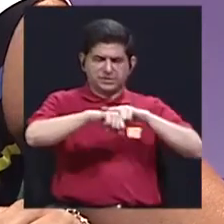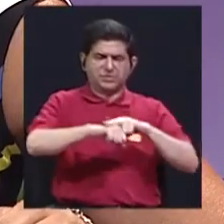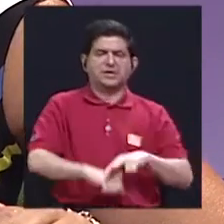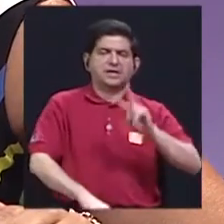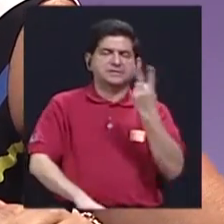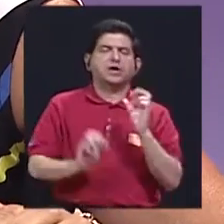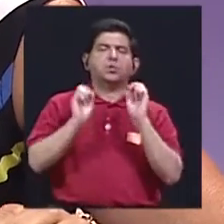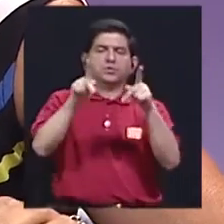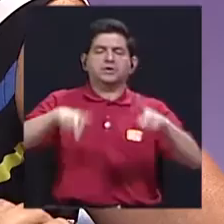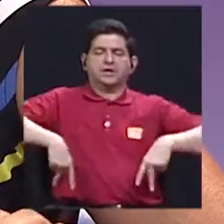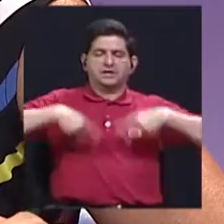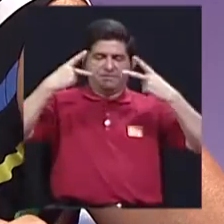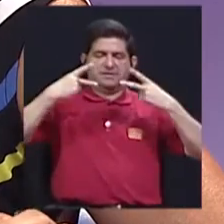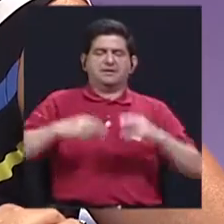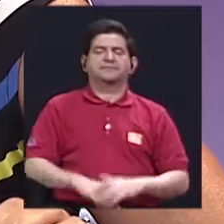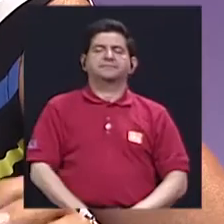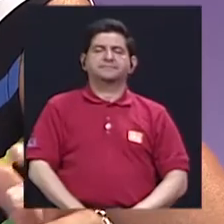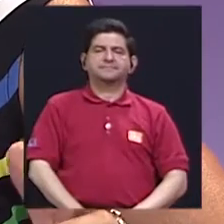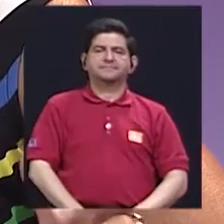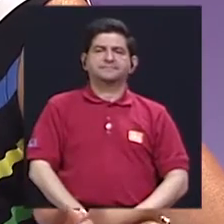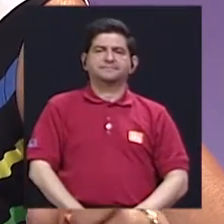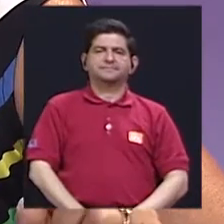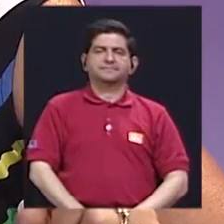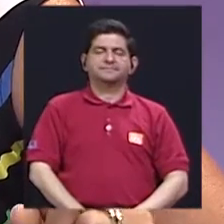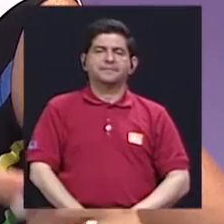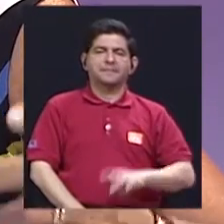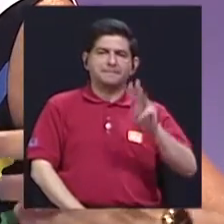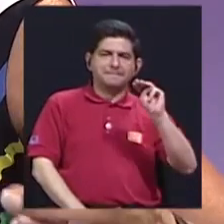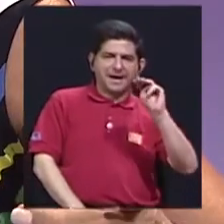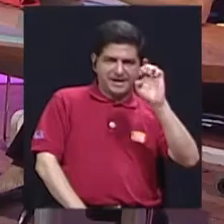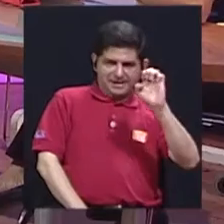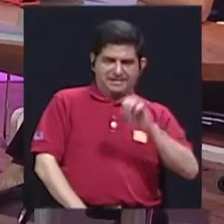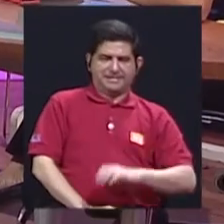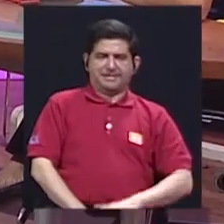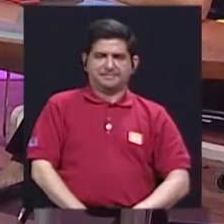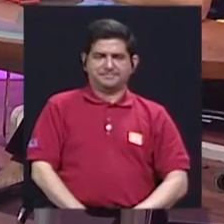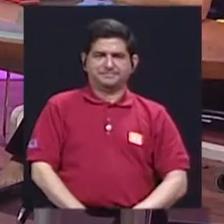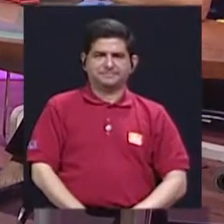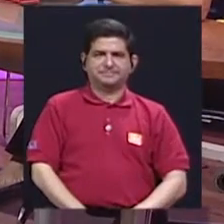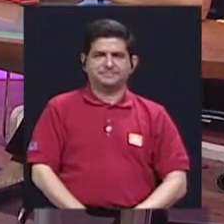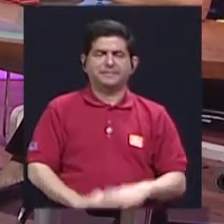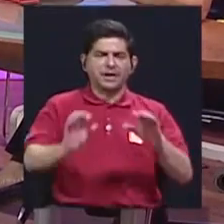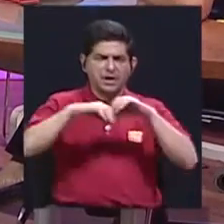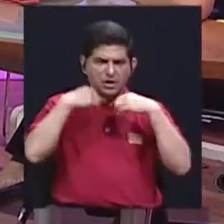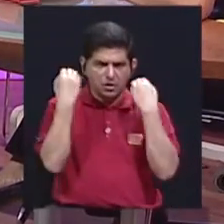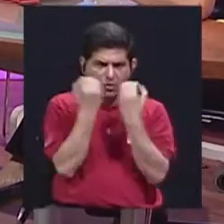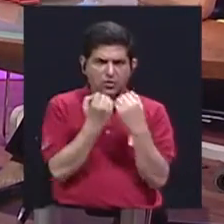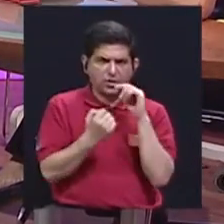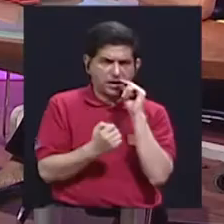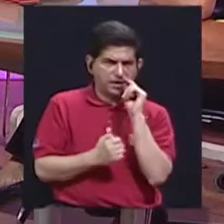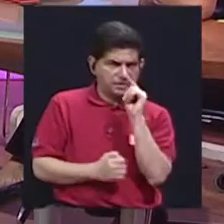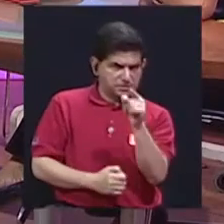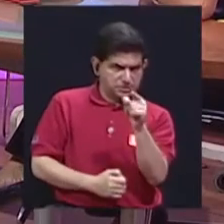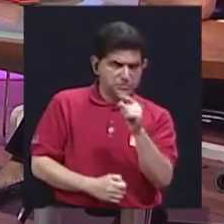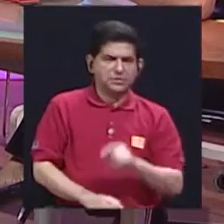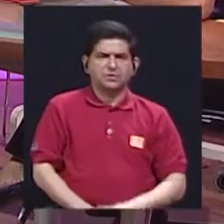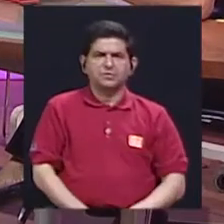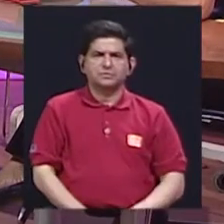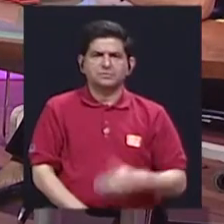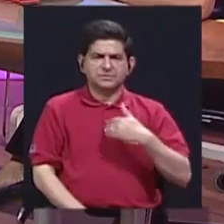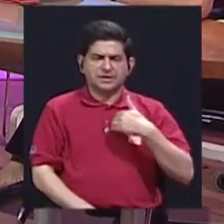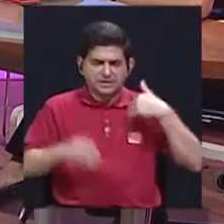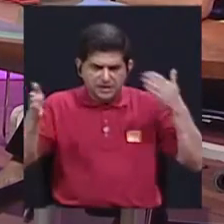segunda oportunidad de vida maría elena en la organización que ustedes están